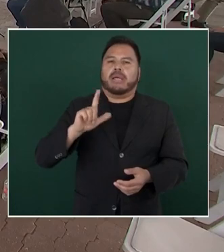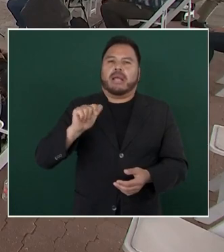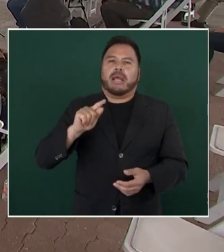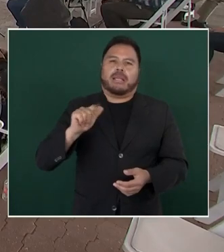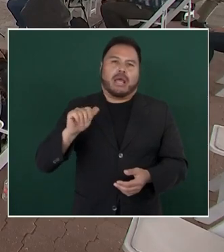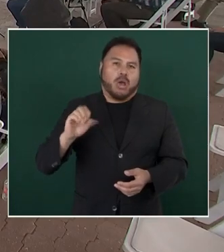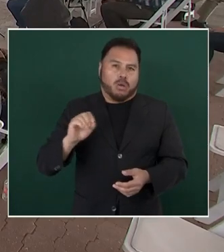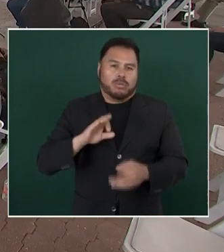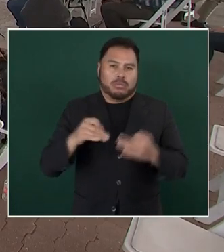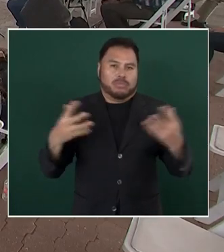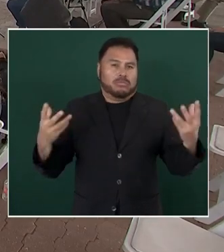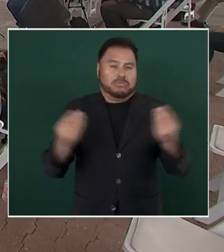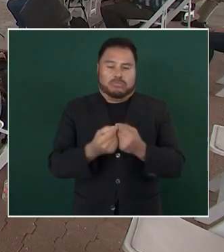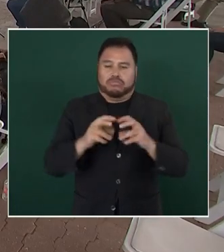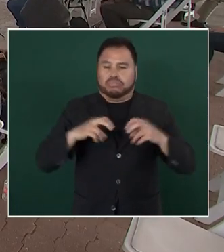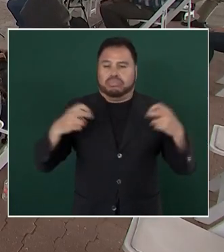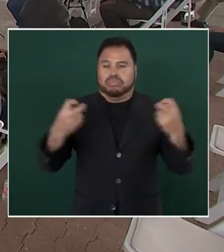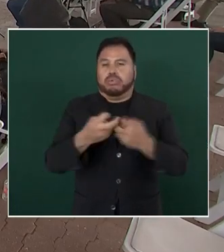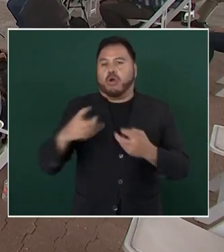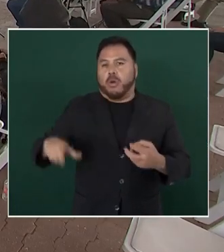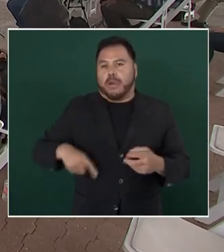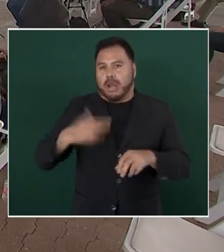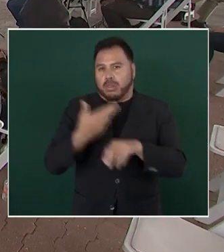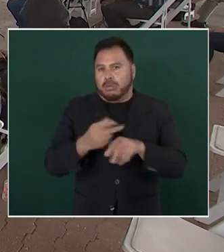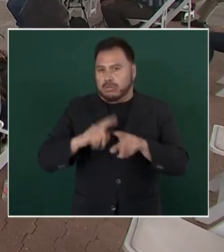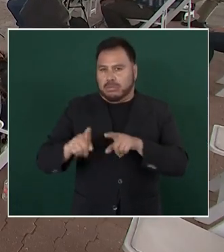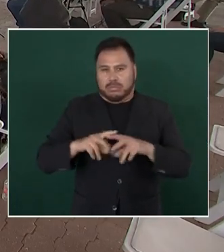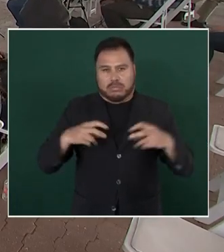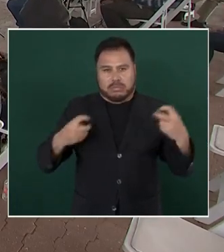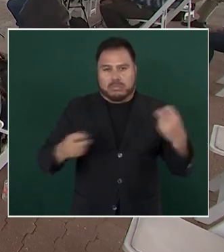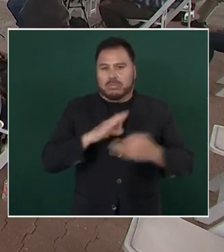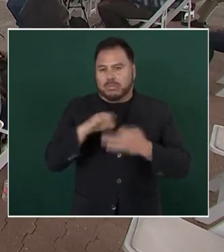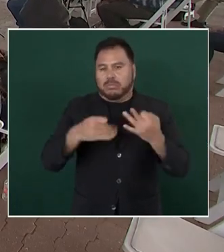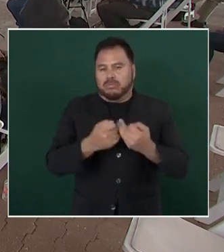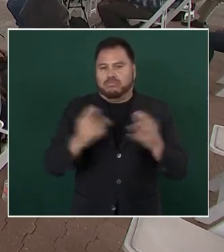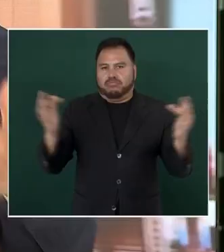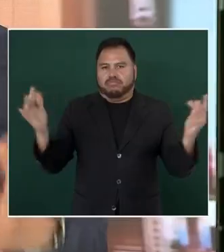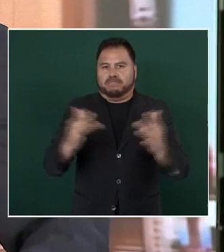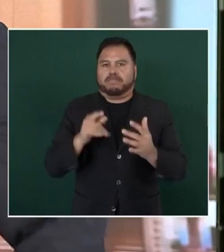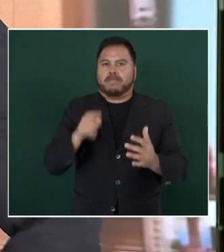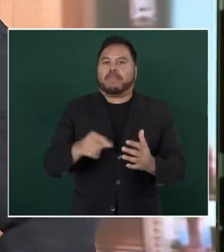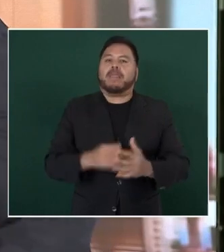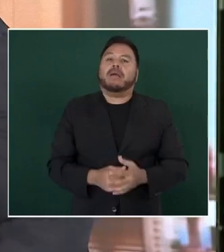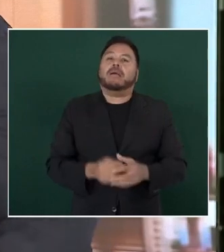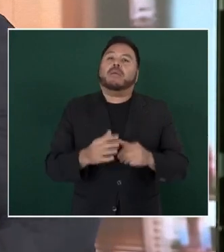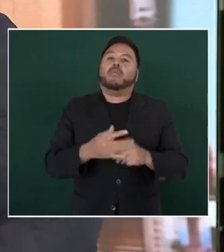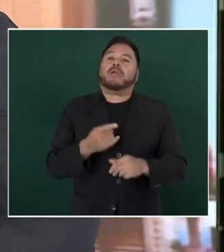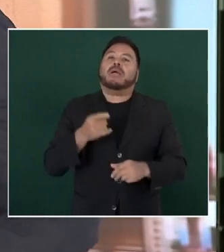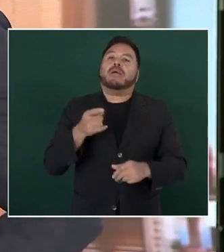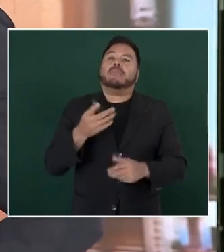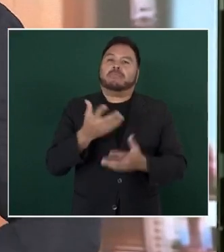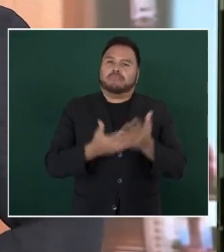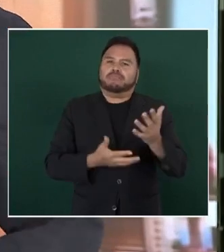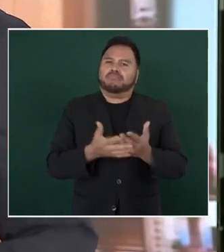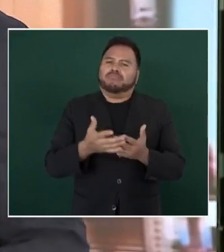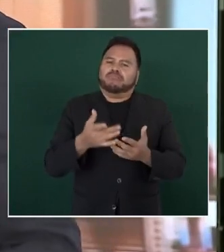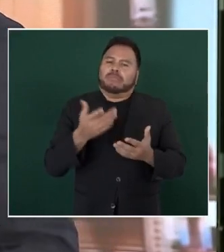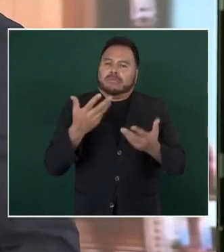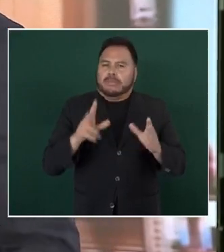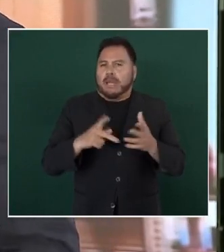gobernadores, porque vamos a suscribir ya el plan que está en